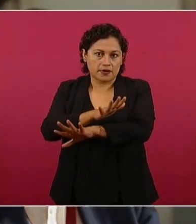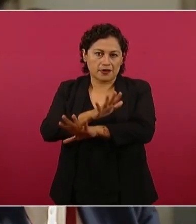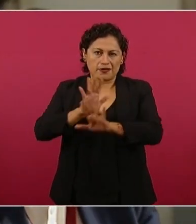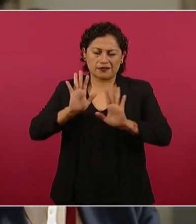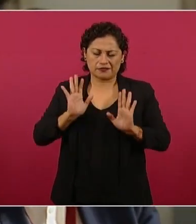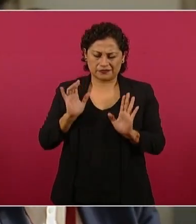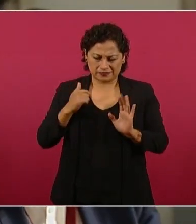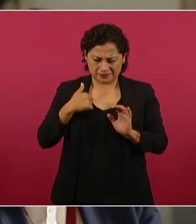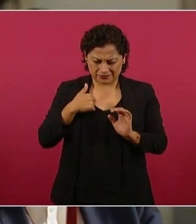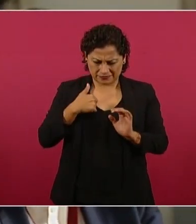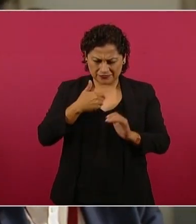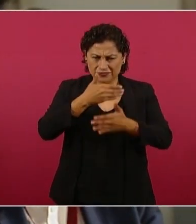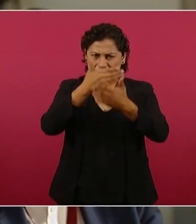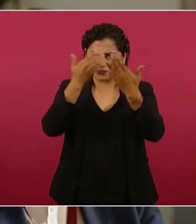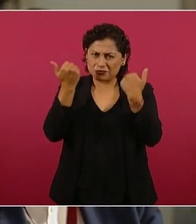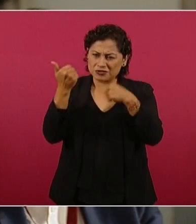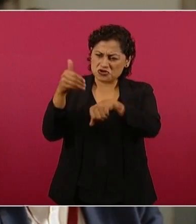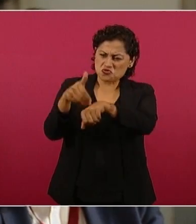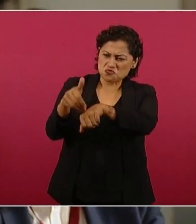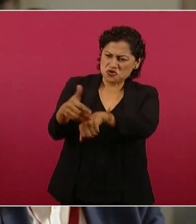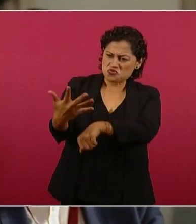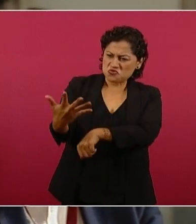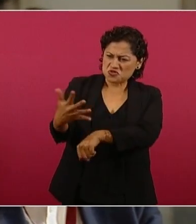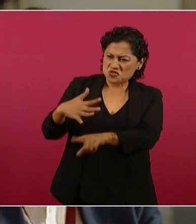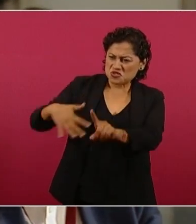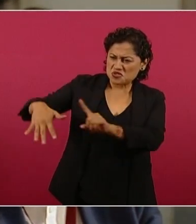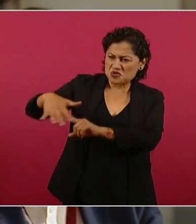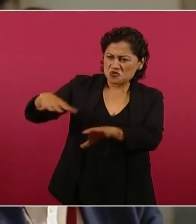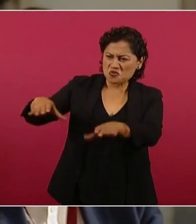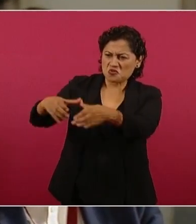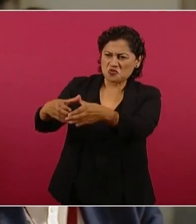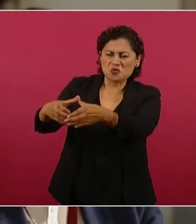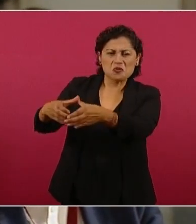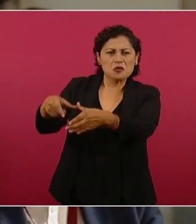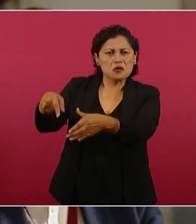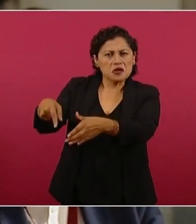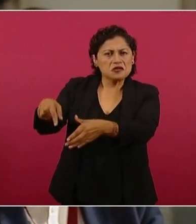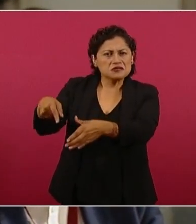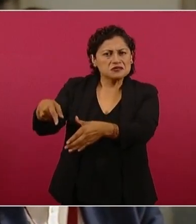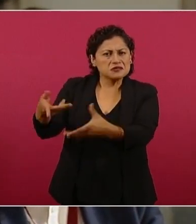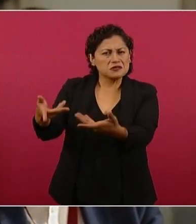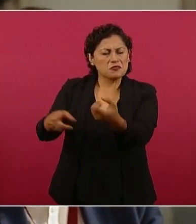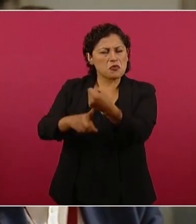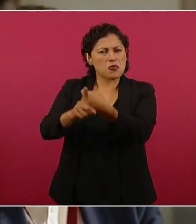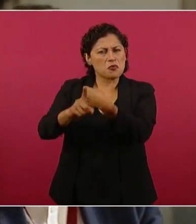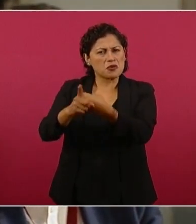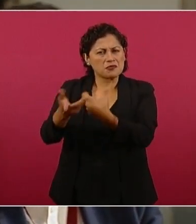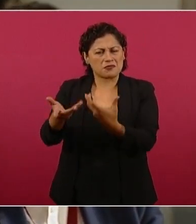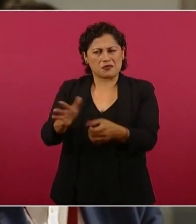tramo 5 es el que siempre es, cuando hay sitios